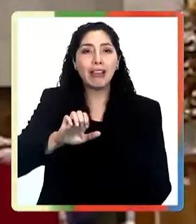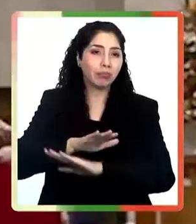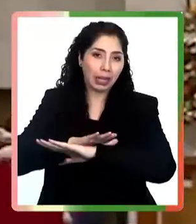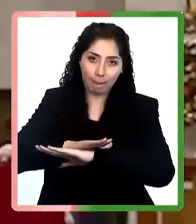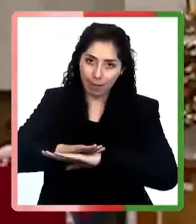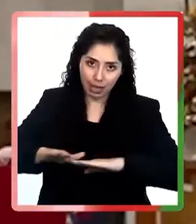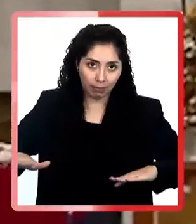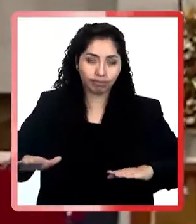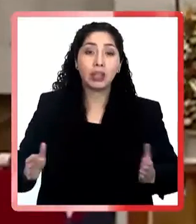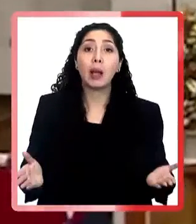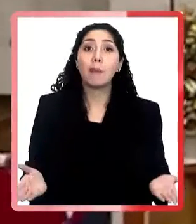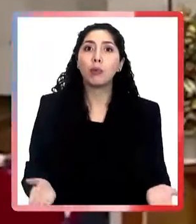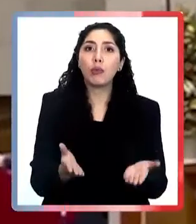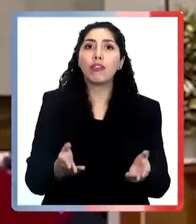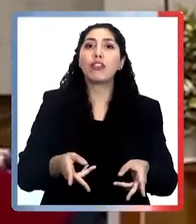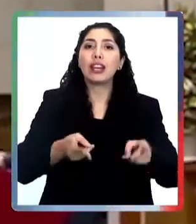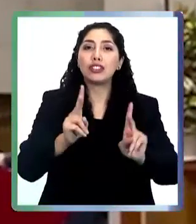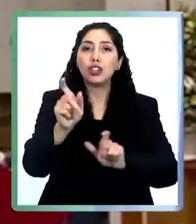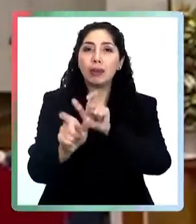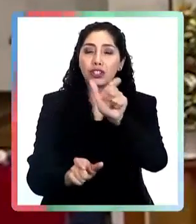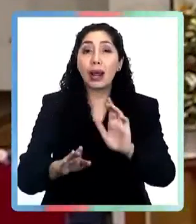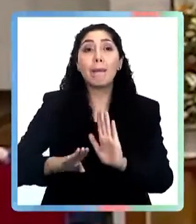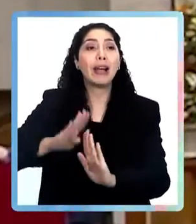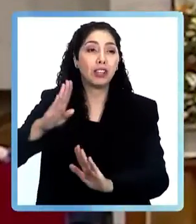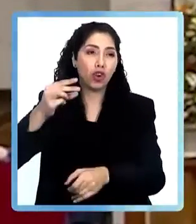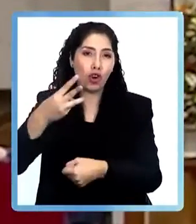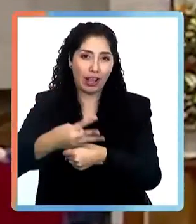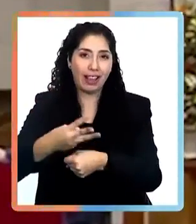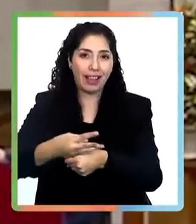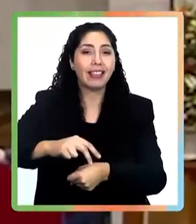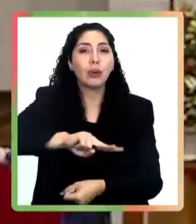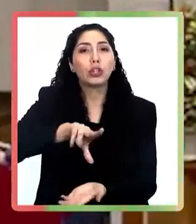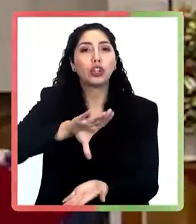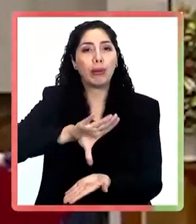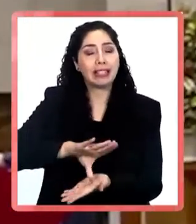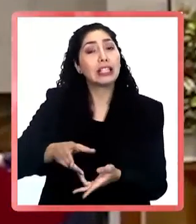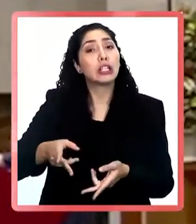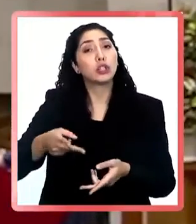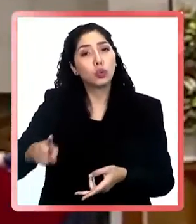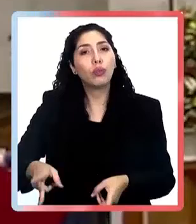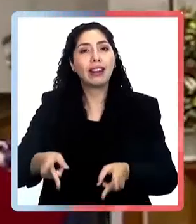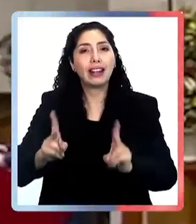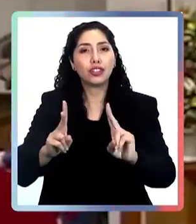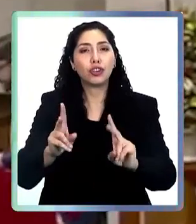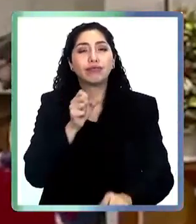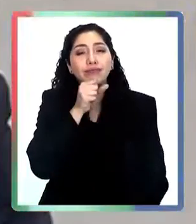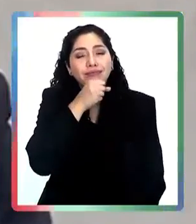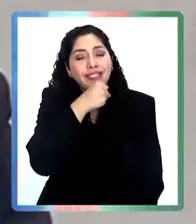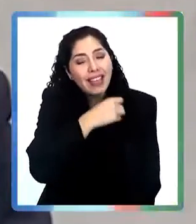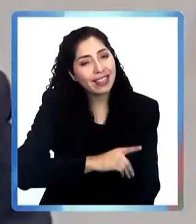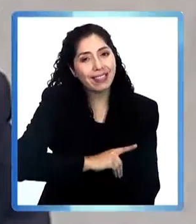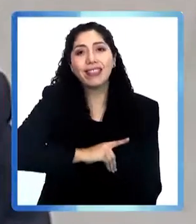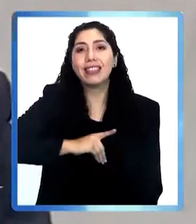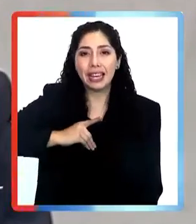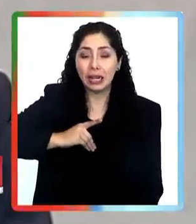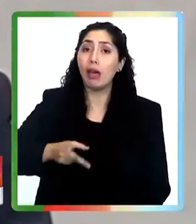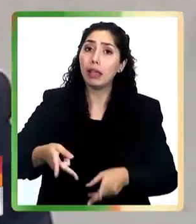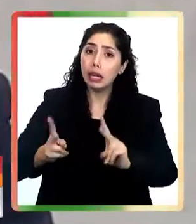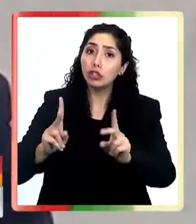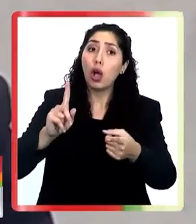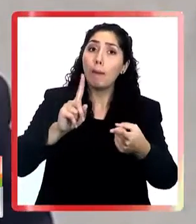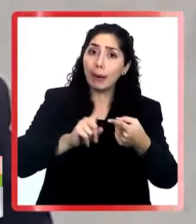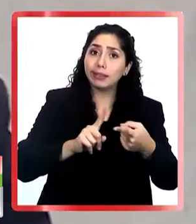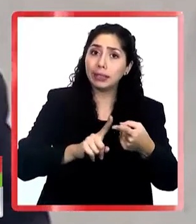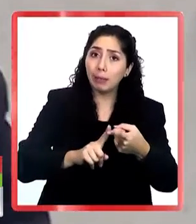resguardaremos y promoveremos los derechos de las personas mayores de nuestro país su derecho a una vejez digna su derecho a participar